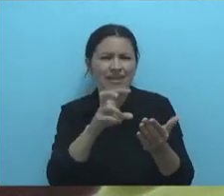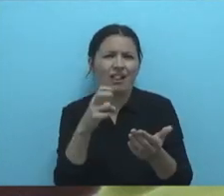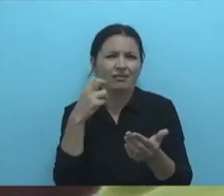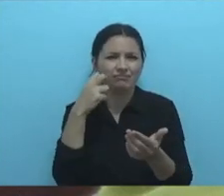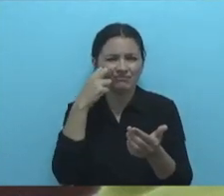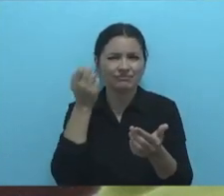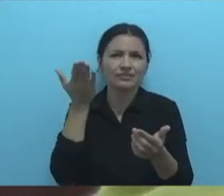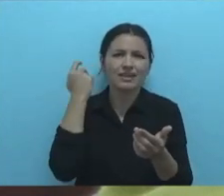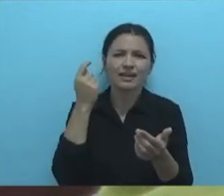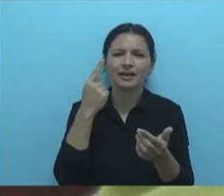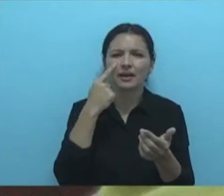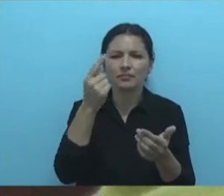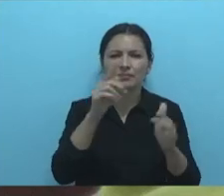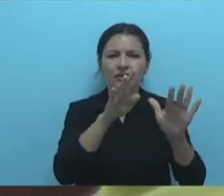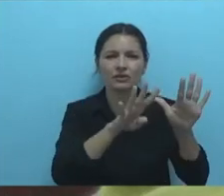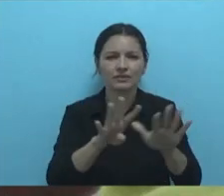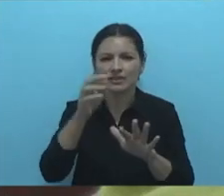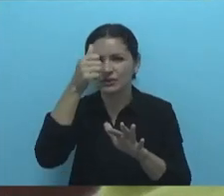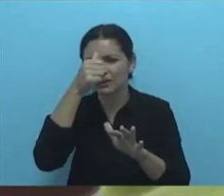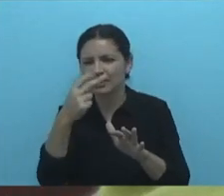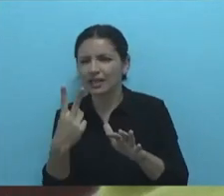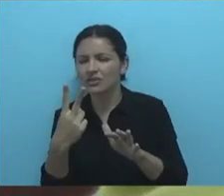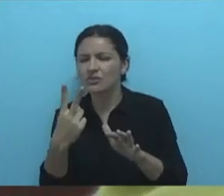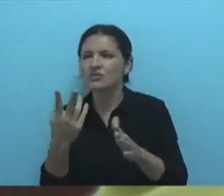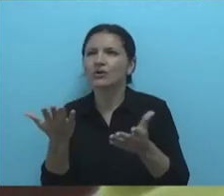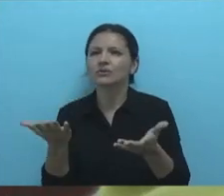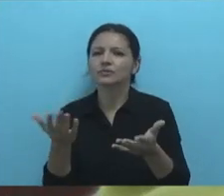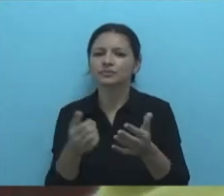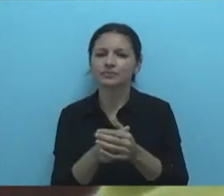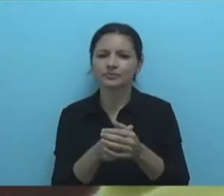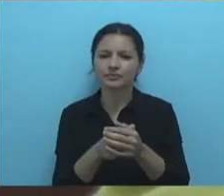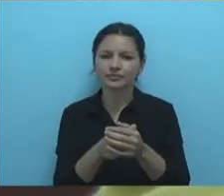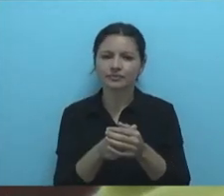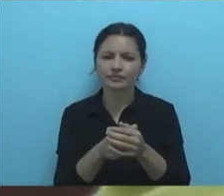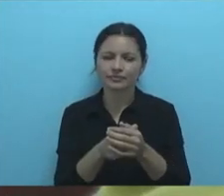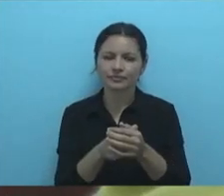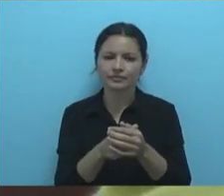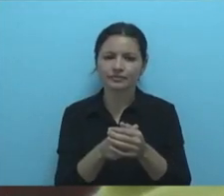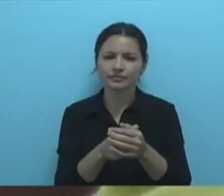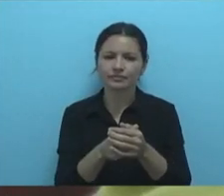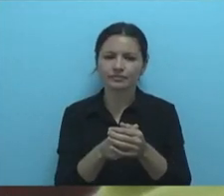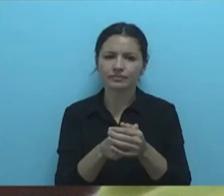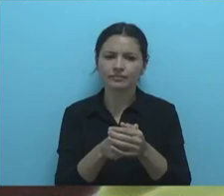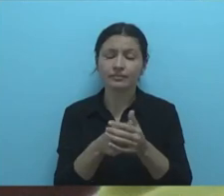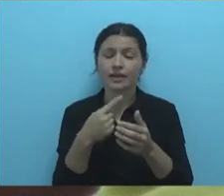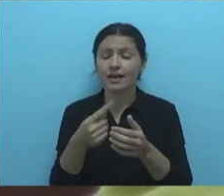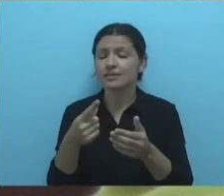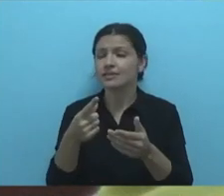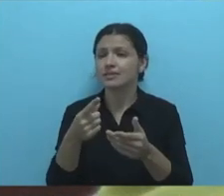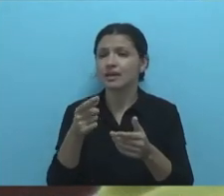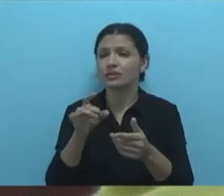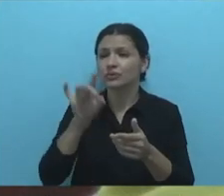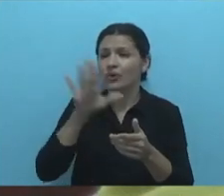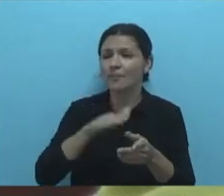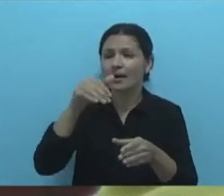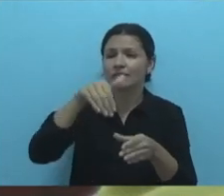de 1962 que determina este privilegio que tenemos que tienen diputados real que tenemos todos los diputados